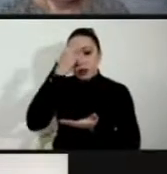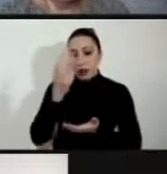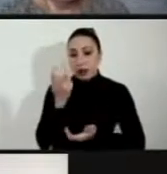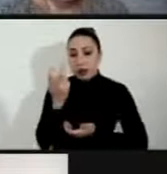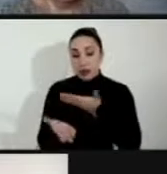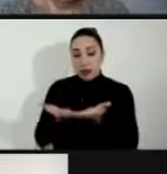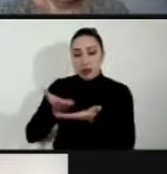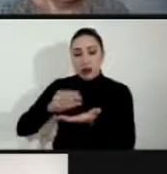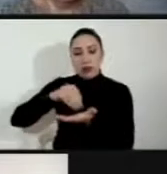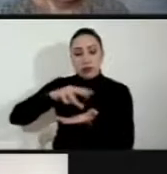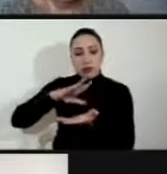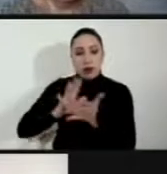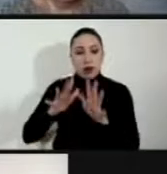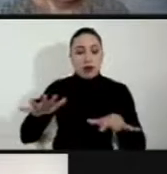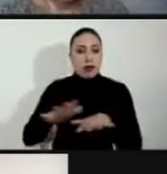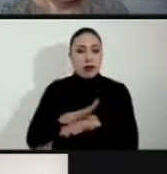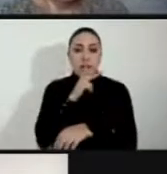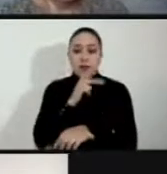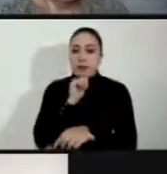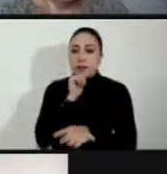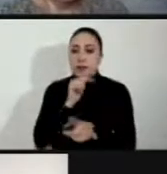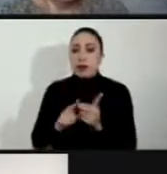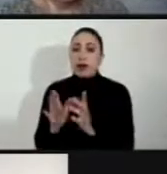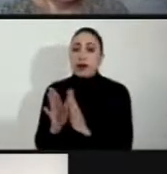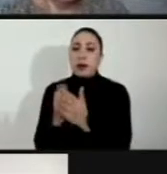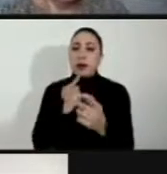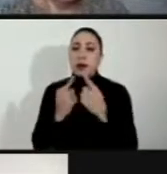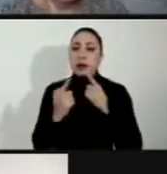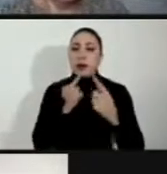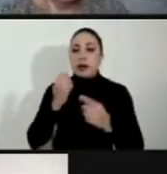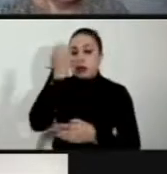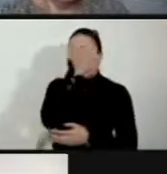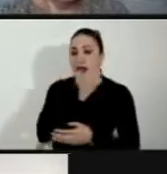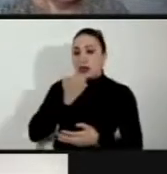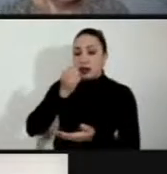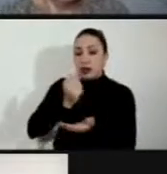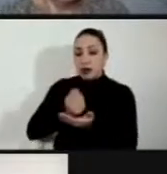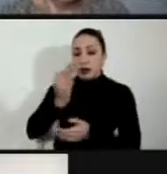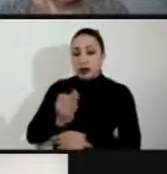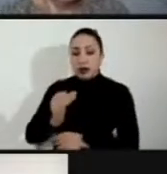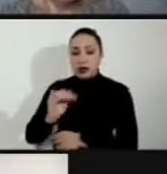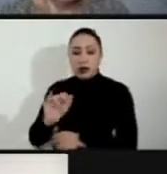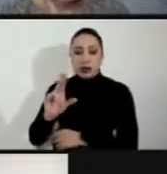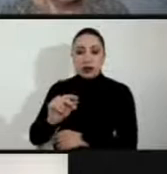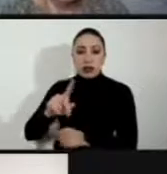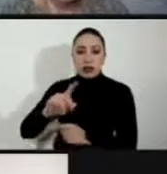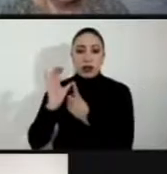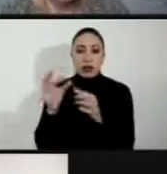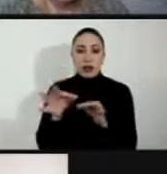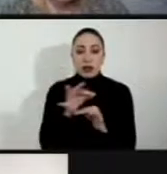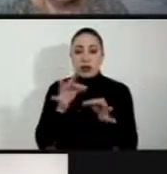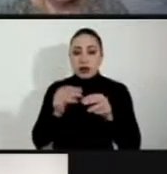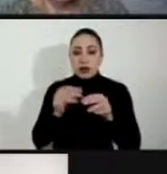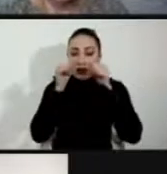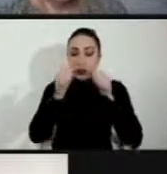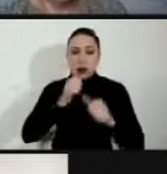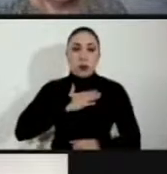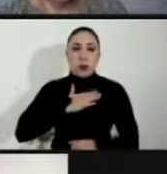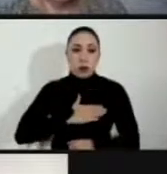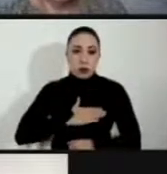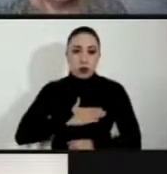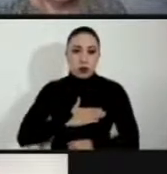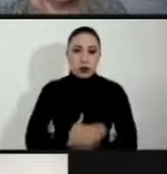su inserción íntegra en el diario de los debates y se turnará para su análisis y dictamen a la Comisión de Administración y Procuración de